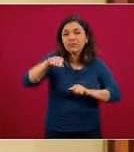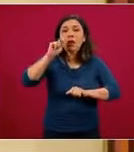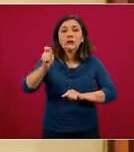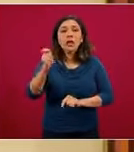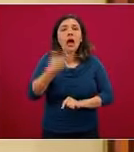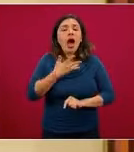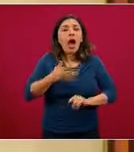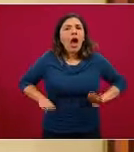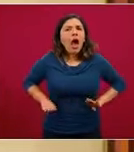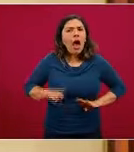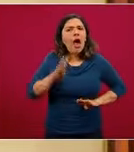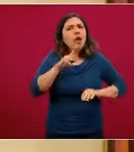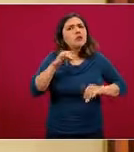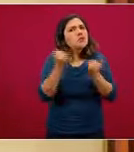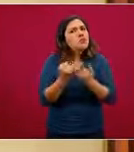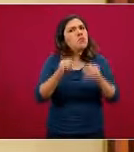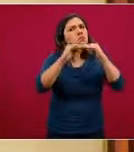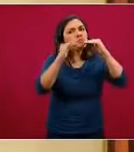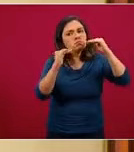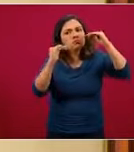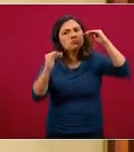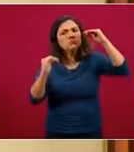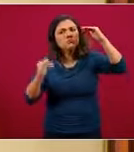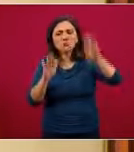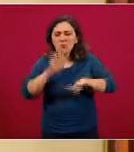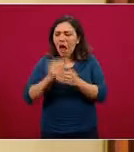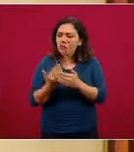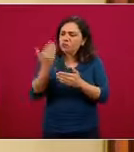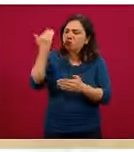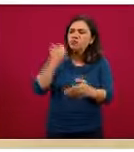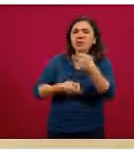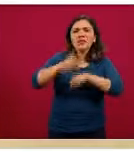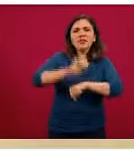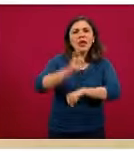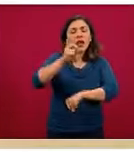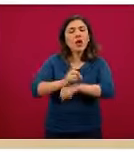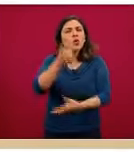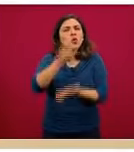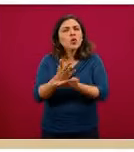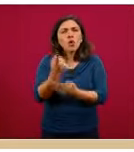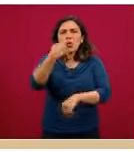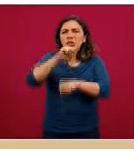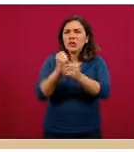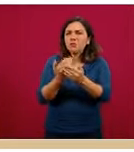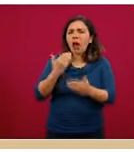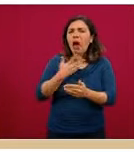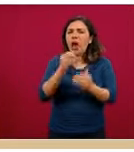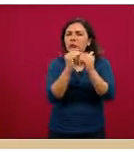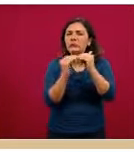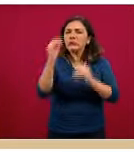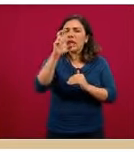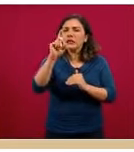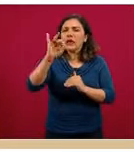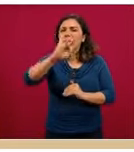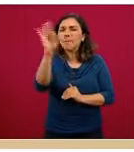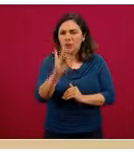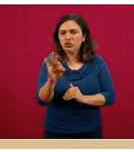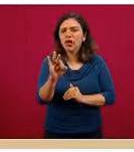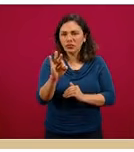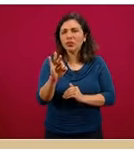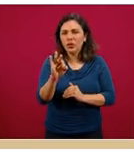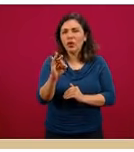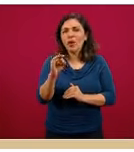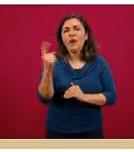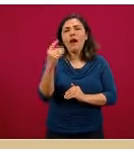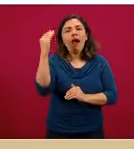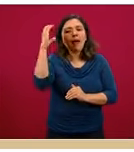venido descendiendo en los últimos días, solamente la semana anterior lo teníamos por arriba del 30% en relación a las